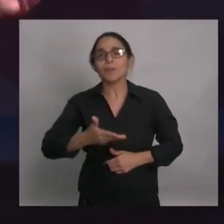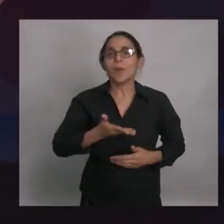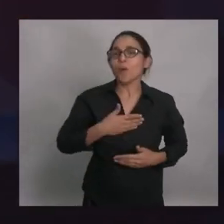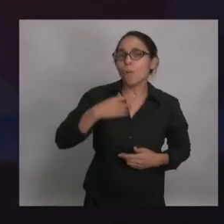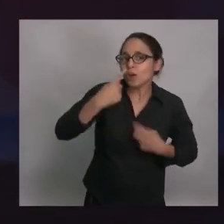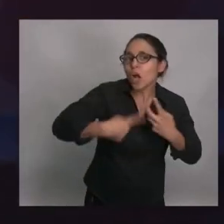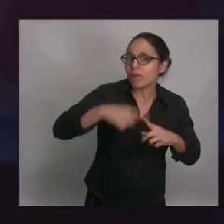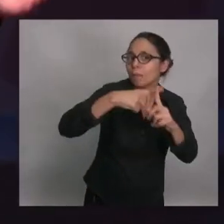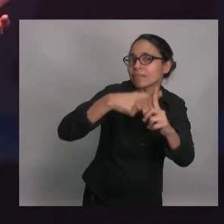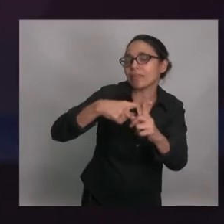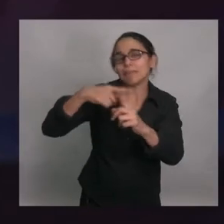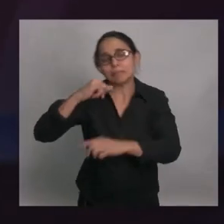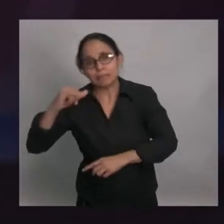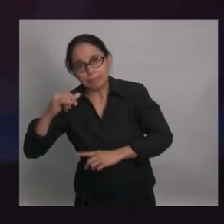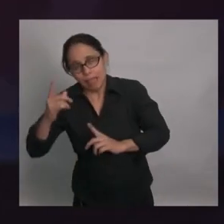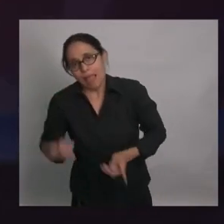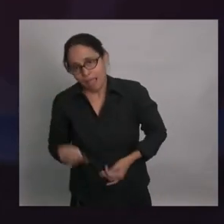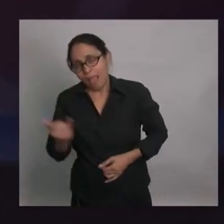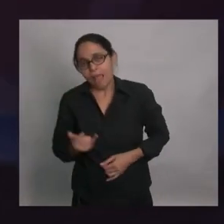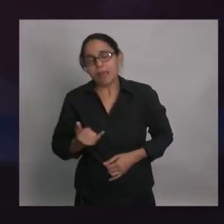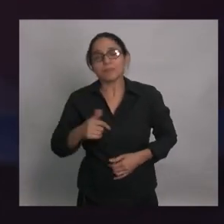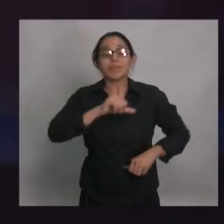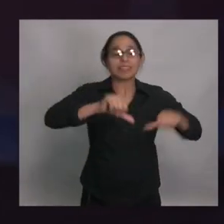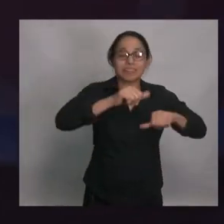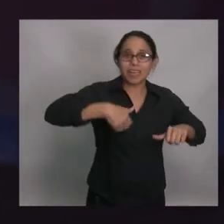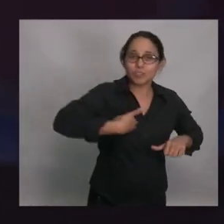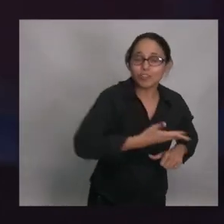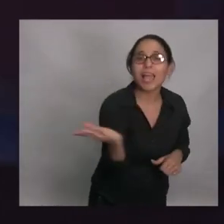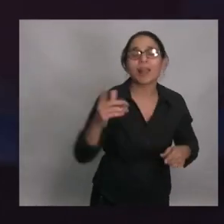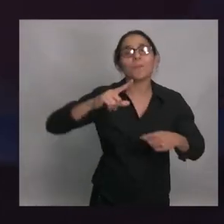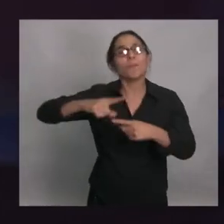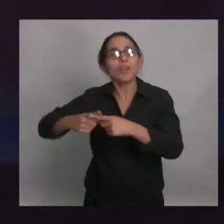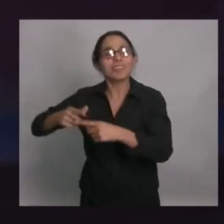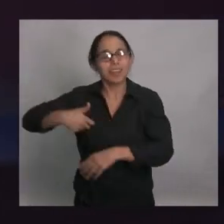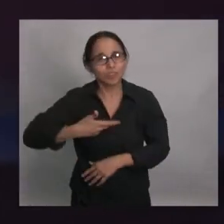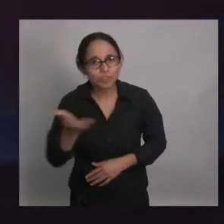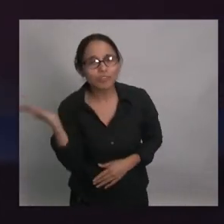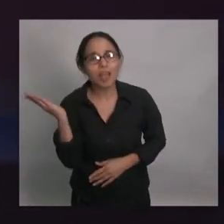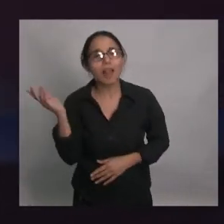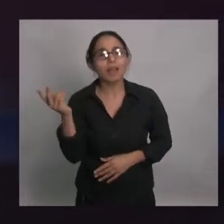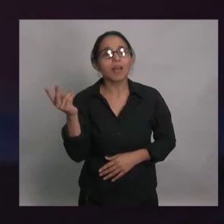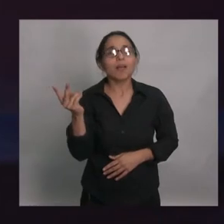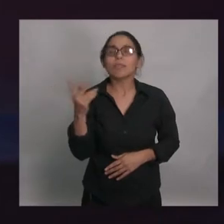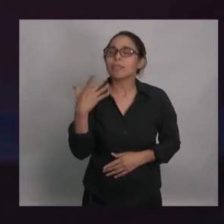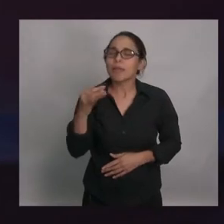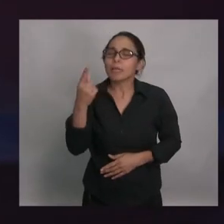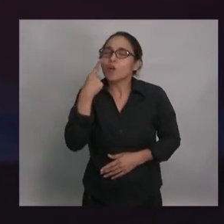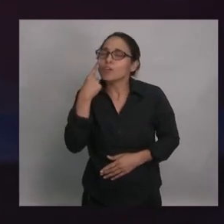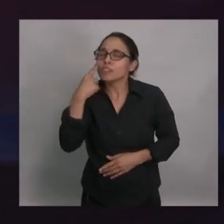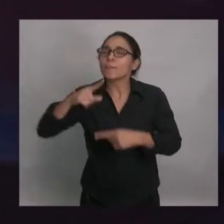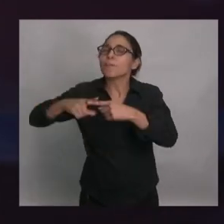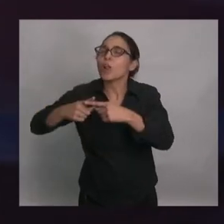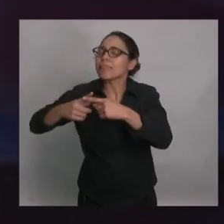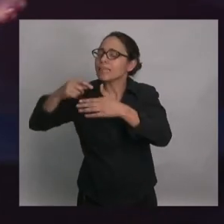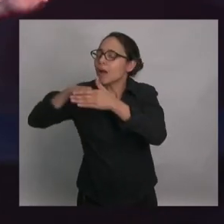lo tanto hacer políticas sociales hacer ciencia social sin entender el profundo significado de la política creo que